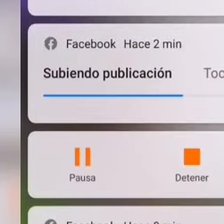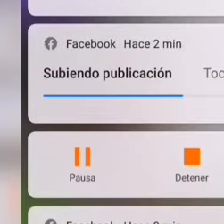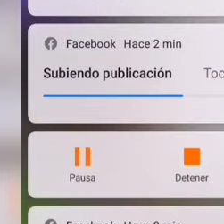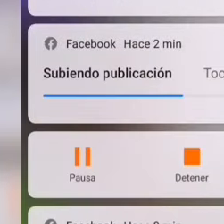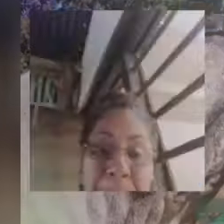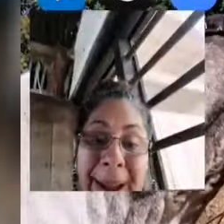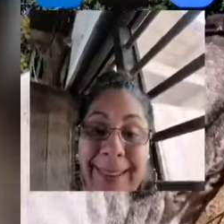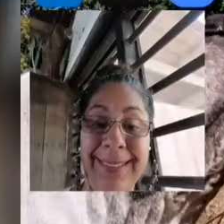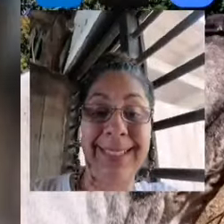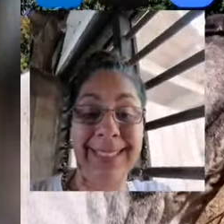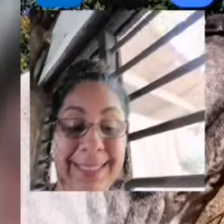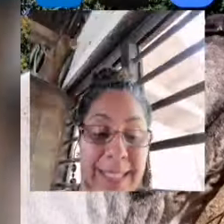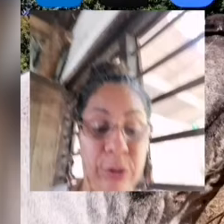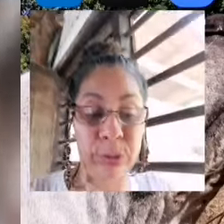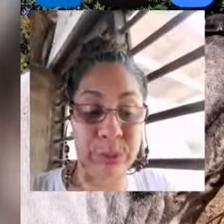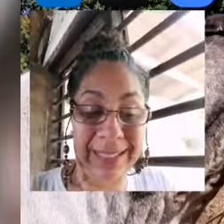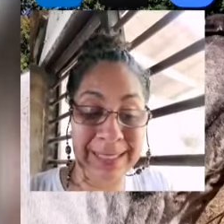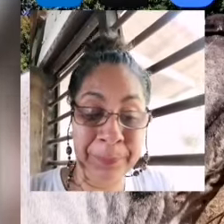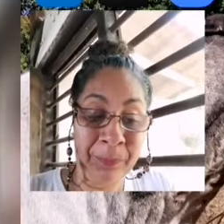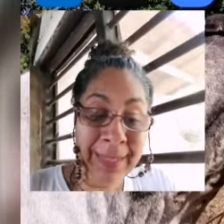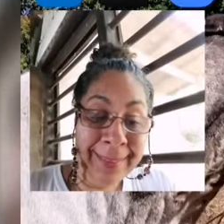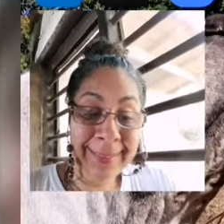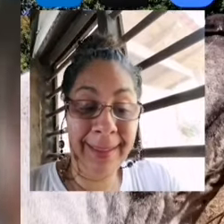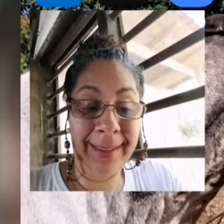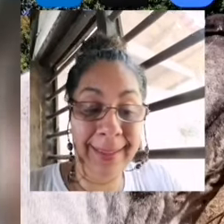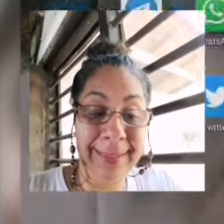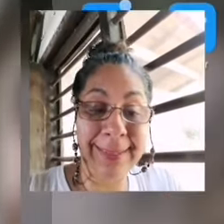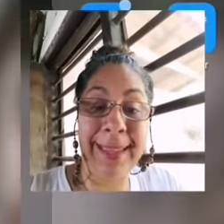estamos aquí el día de hoy para decirles a todos ustedes